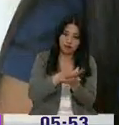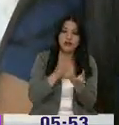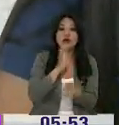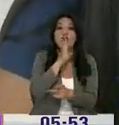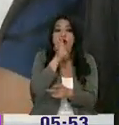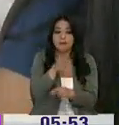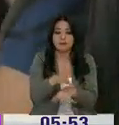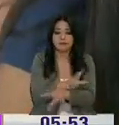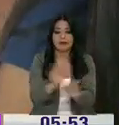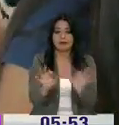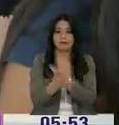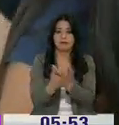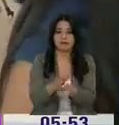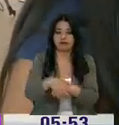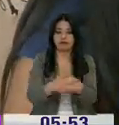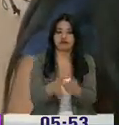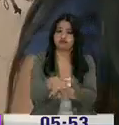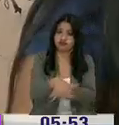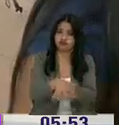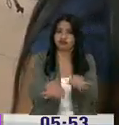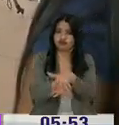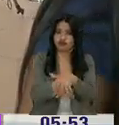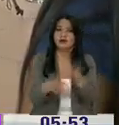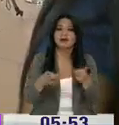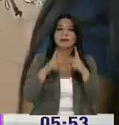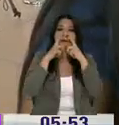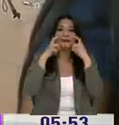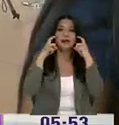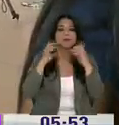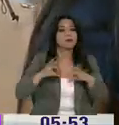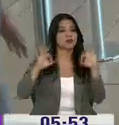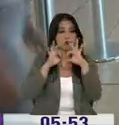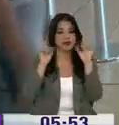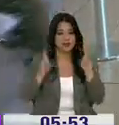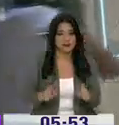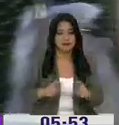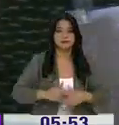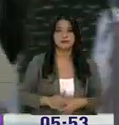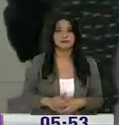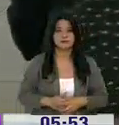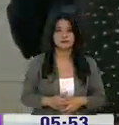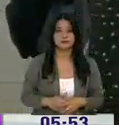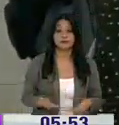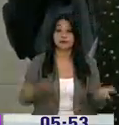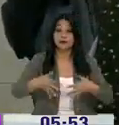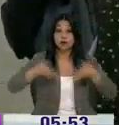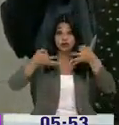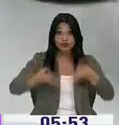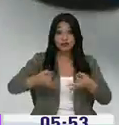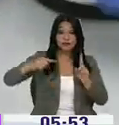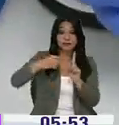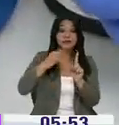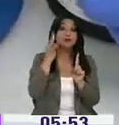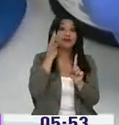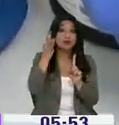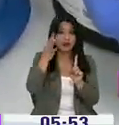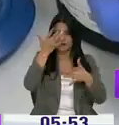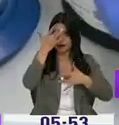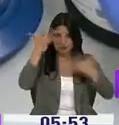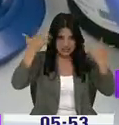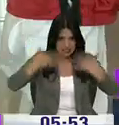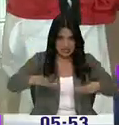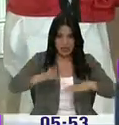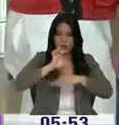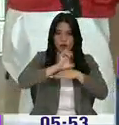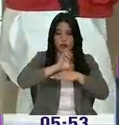manos adecuado y las mascarillas que deben de estar utilizando. Adicionalmente, luego de confirmarse el primer caso de COVID-19 en el país,